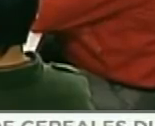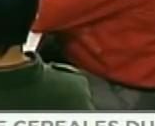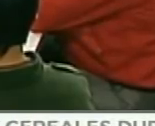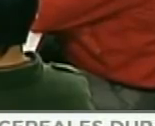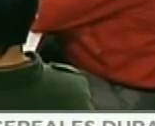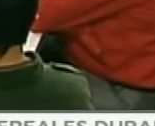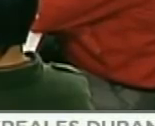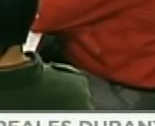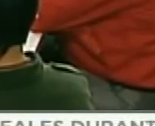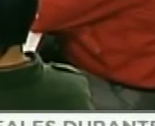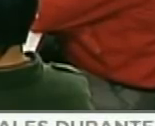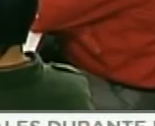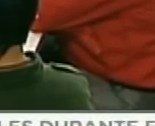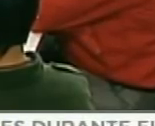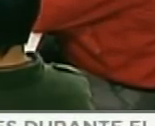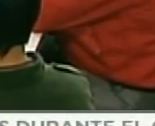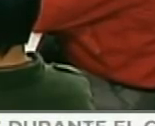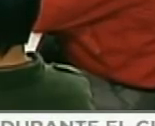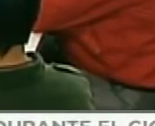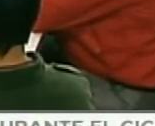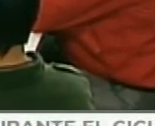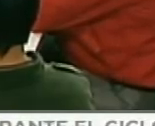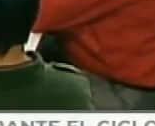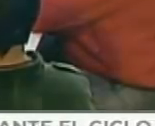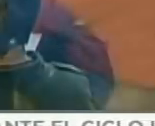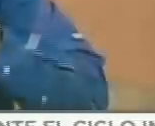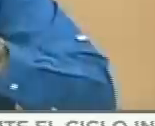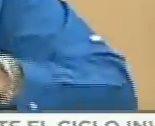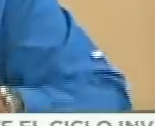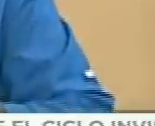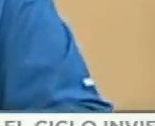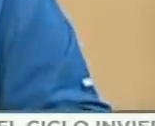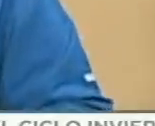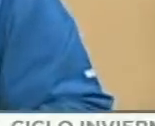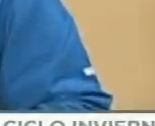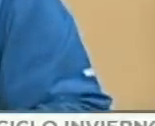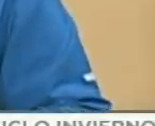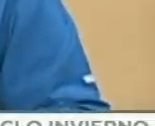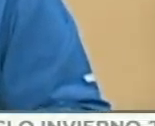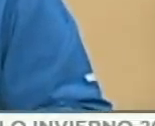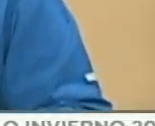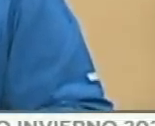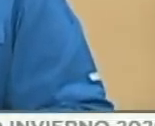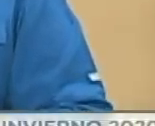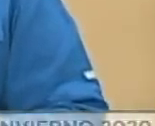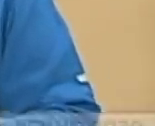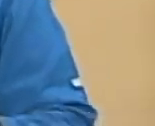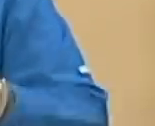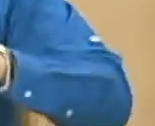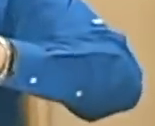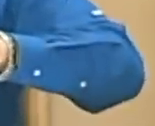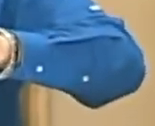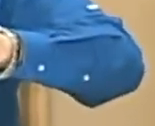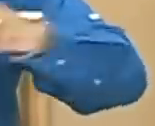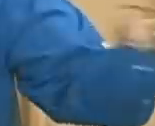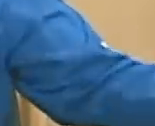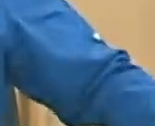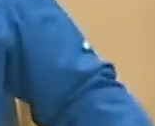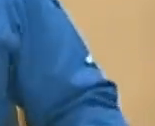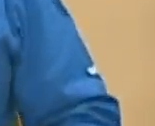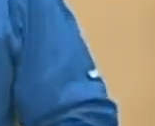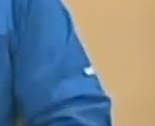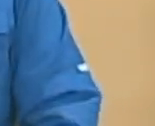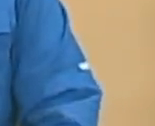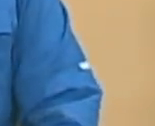Buen inicio de mes, buen inicio de semana, lunes,